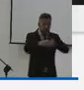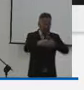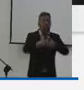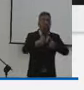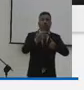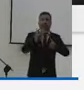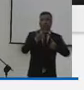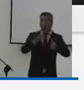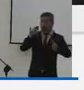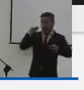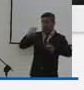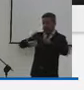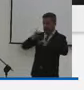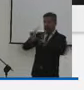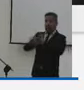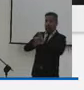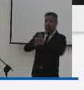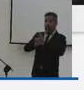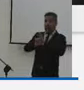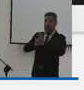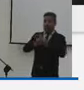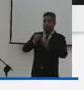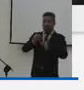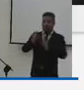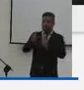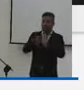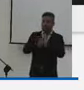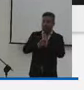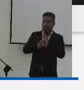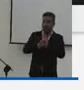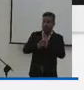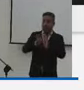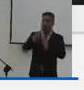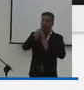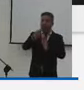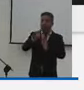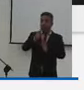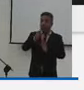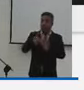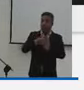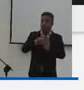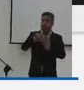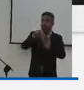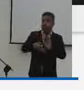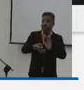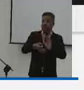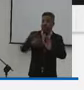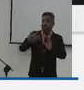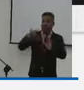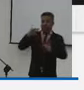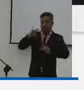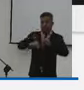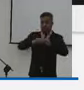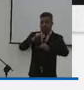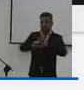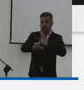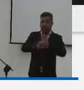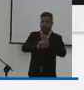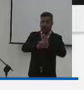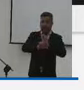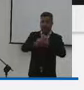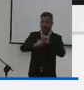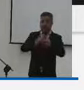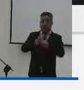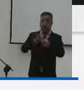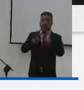uno tiene que ser agradecido con la ley como lo especifica la justificación que tuvo esta ley